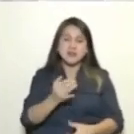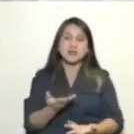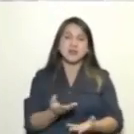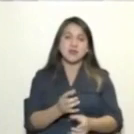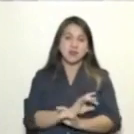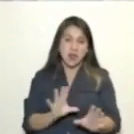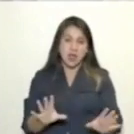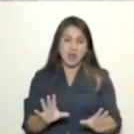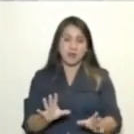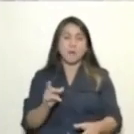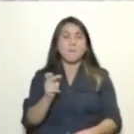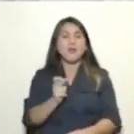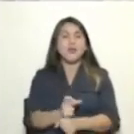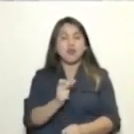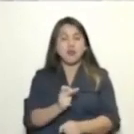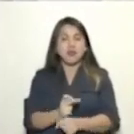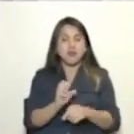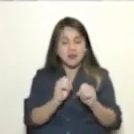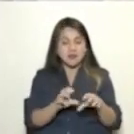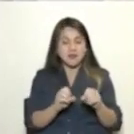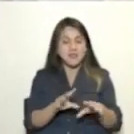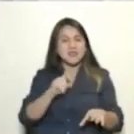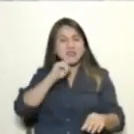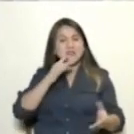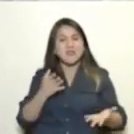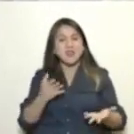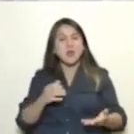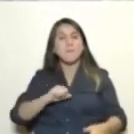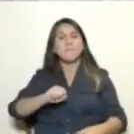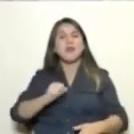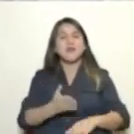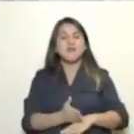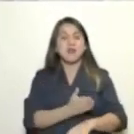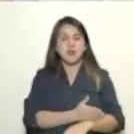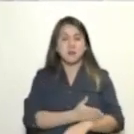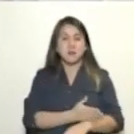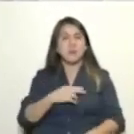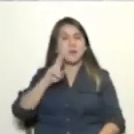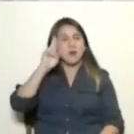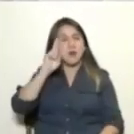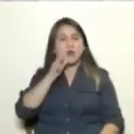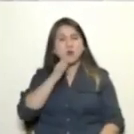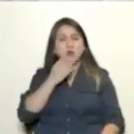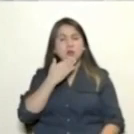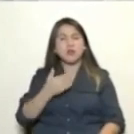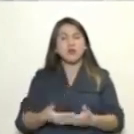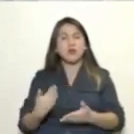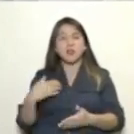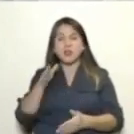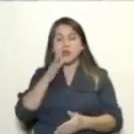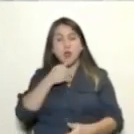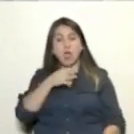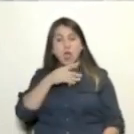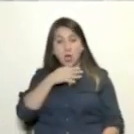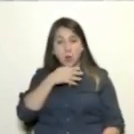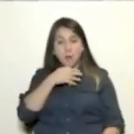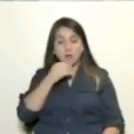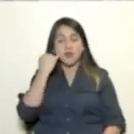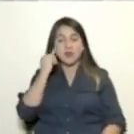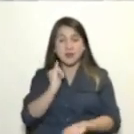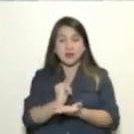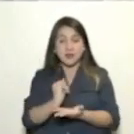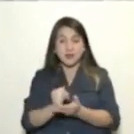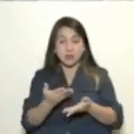Pedagogía. Y la pedagogía es prevención. Yo me acuerdo cuando no había agua en las poblaciones y hubo un intendente que puso